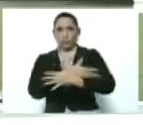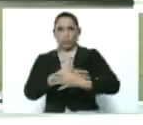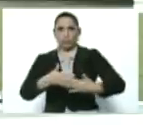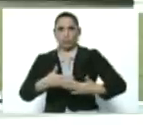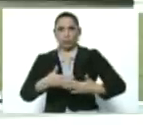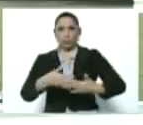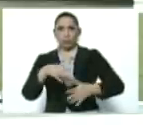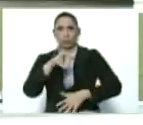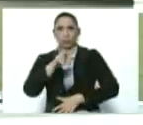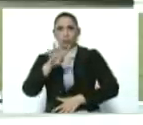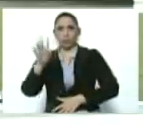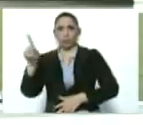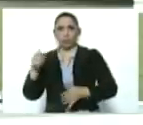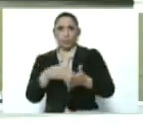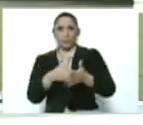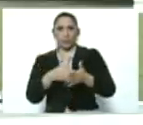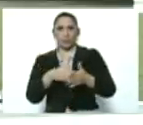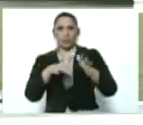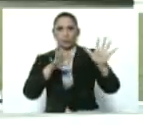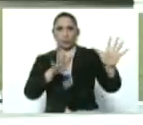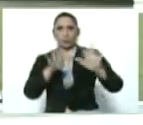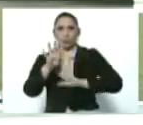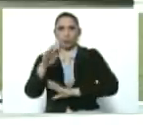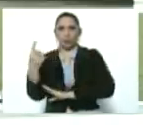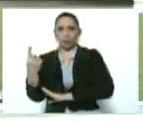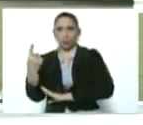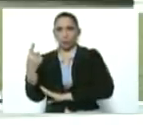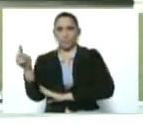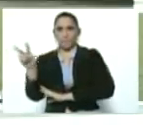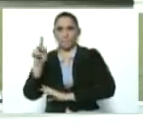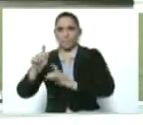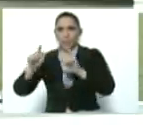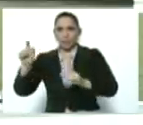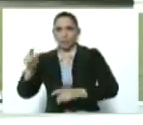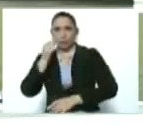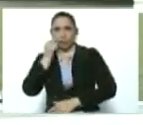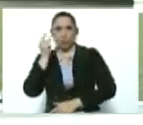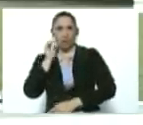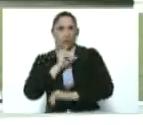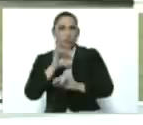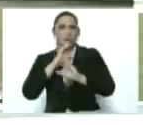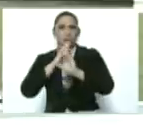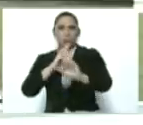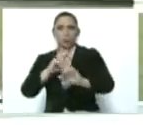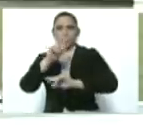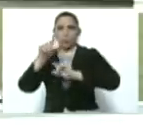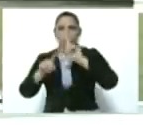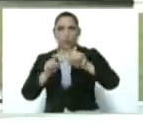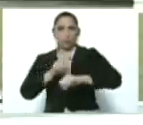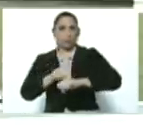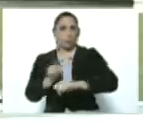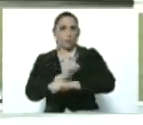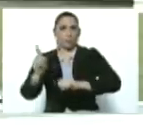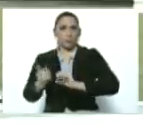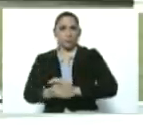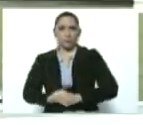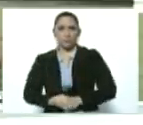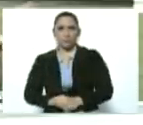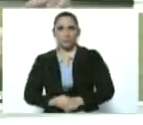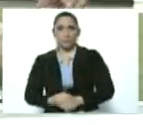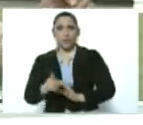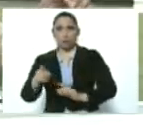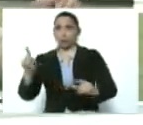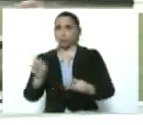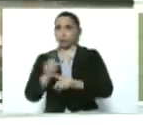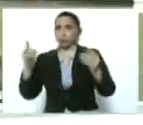241 mil 941 venezolanos y venezolanas han respondido a la encuesta en tiempo récord esto va